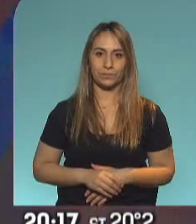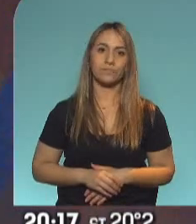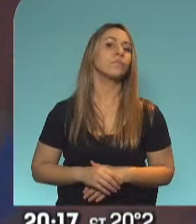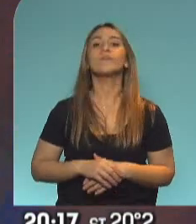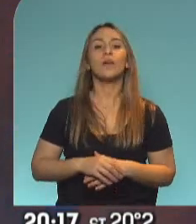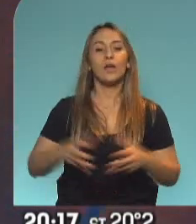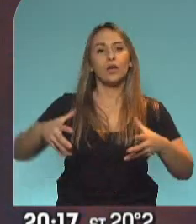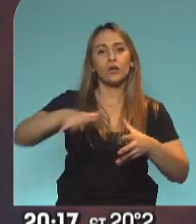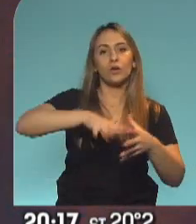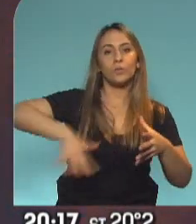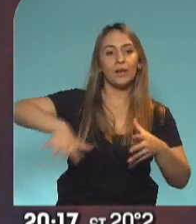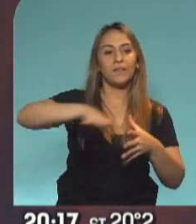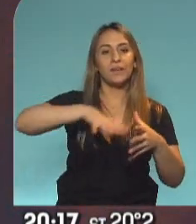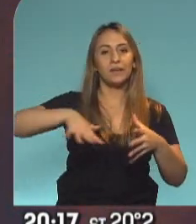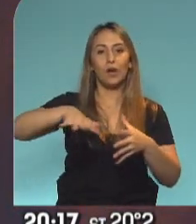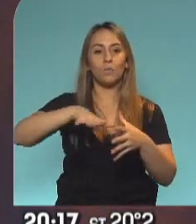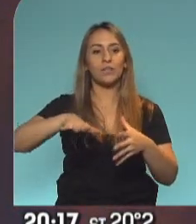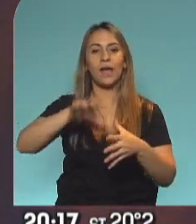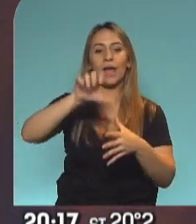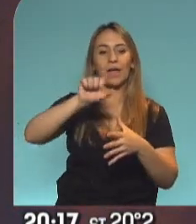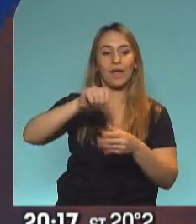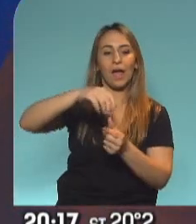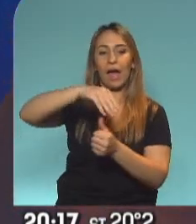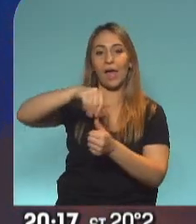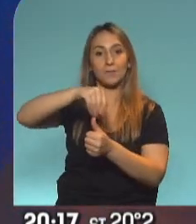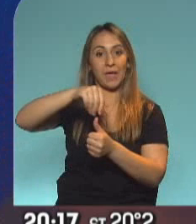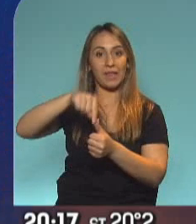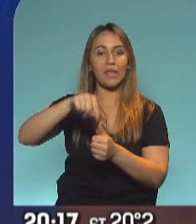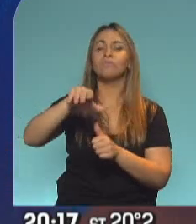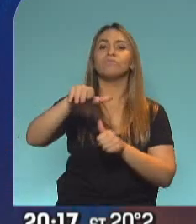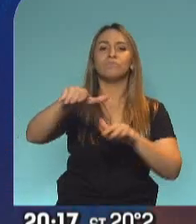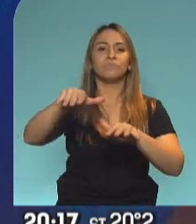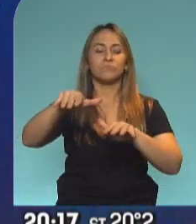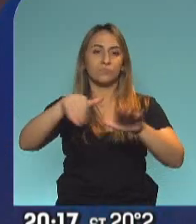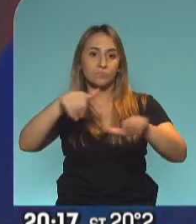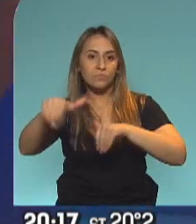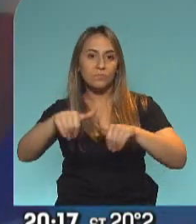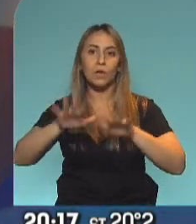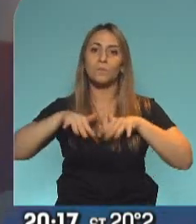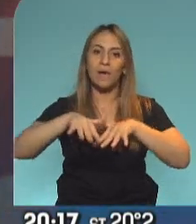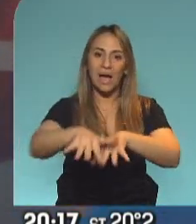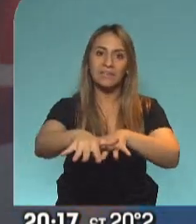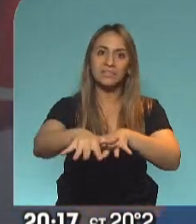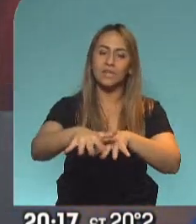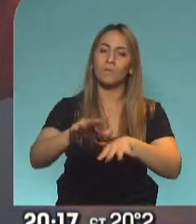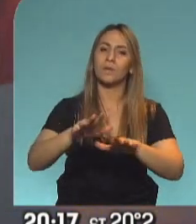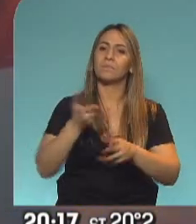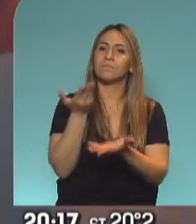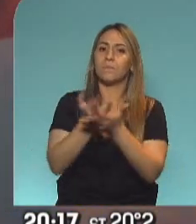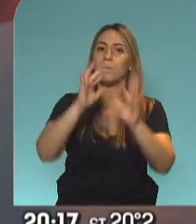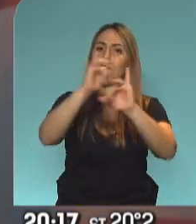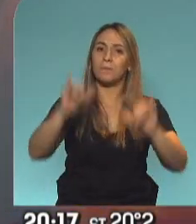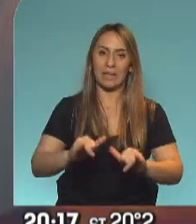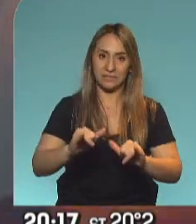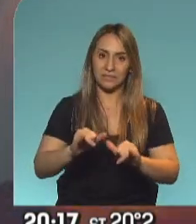La comunidad armenia argentina convocó a una marcha para hoy para pedir paz en Nagorno-Karabaj. Los detalles están a cargo de